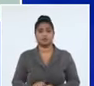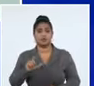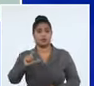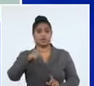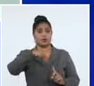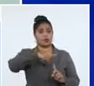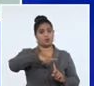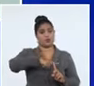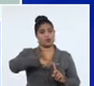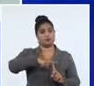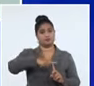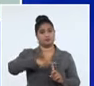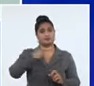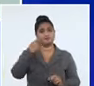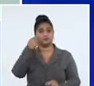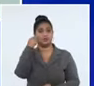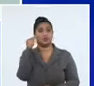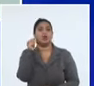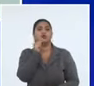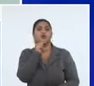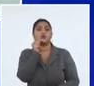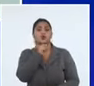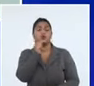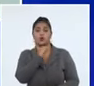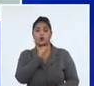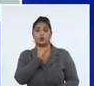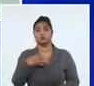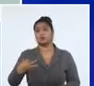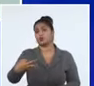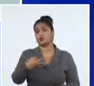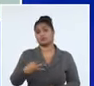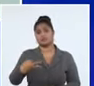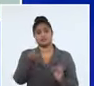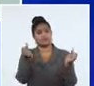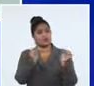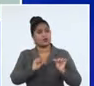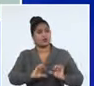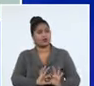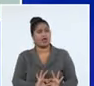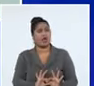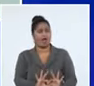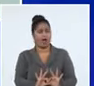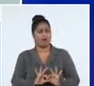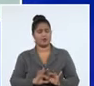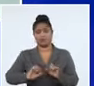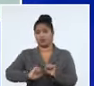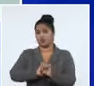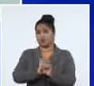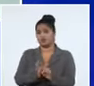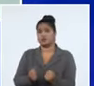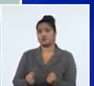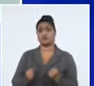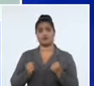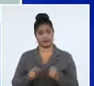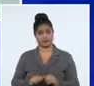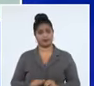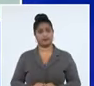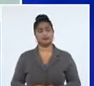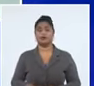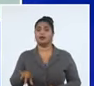los territorios, los municipios de esta provincia que han tenido una incidencia mayor en los últimos 15